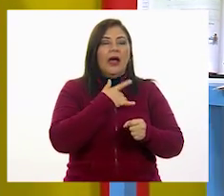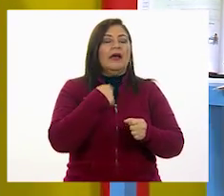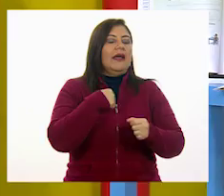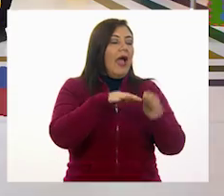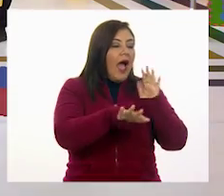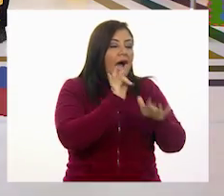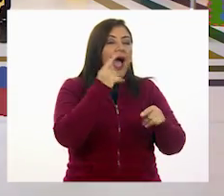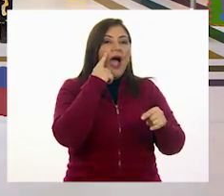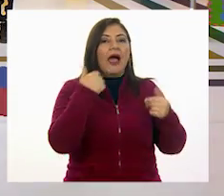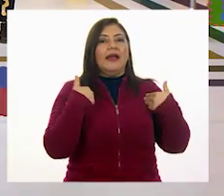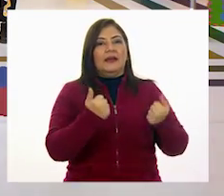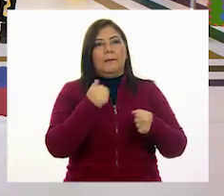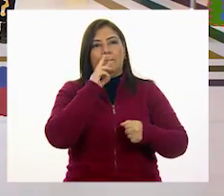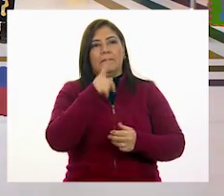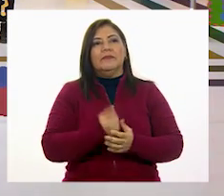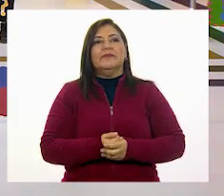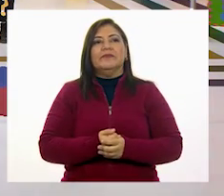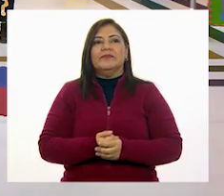comprendo mejor.